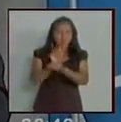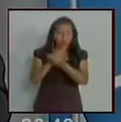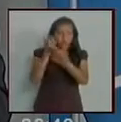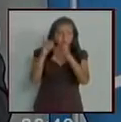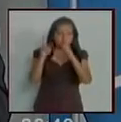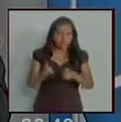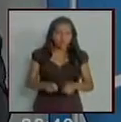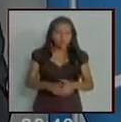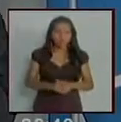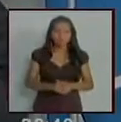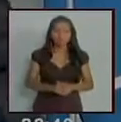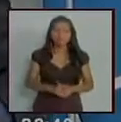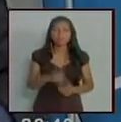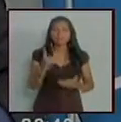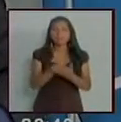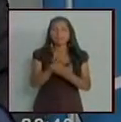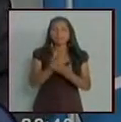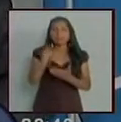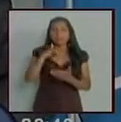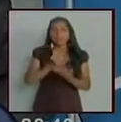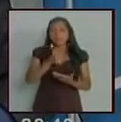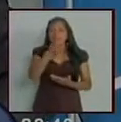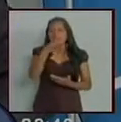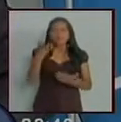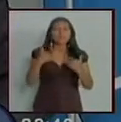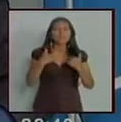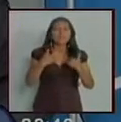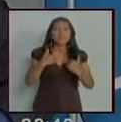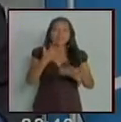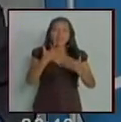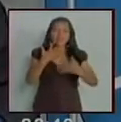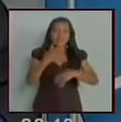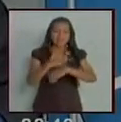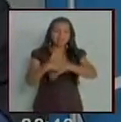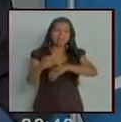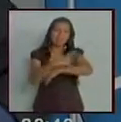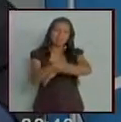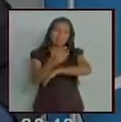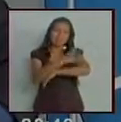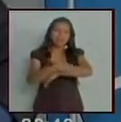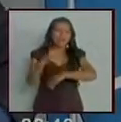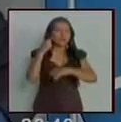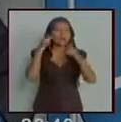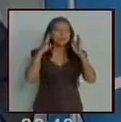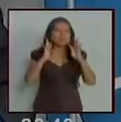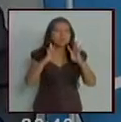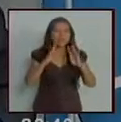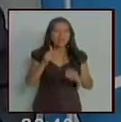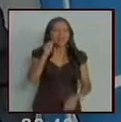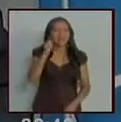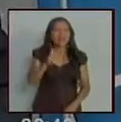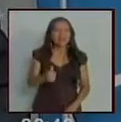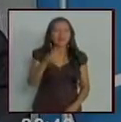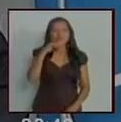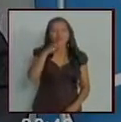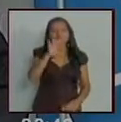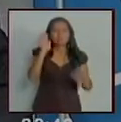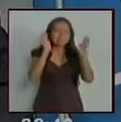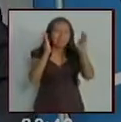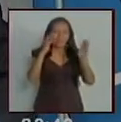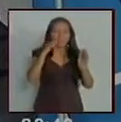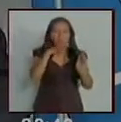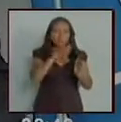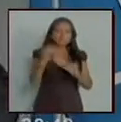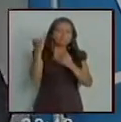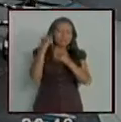siempre nacemos con vellitos que nos salen en las orejas, ¿no es cierto?, acá adentro, la cerita, etcétera. Pero